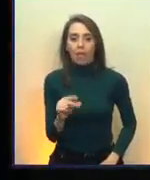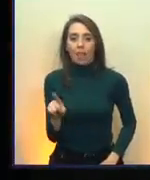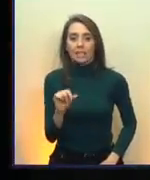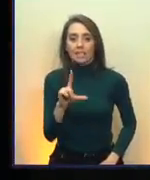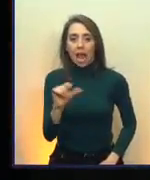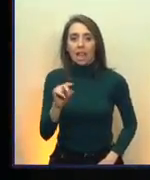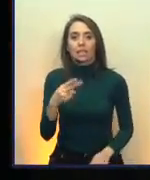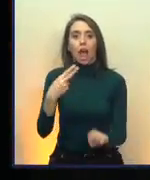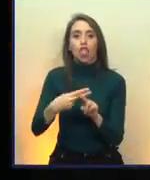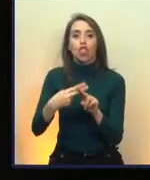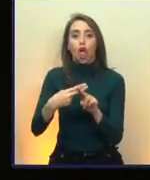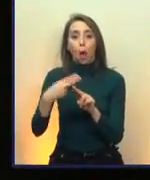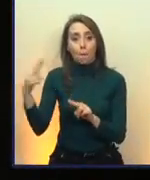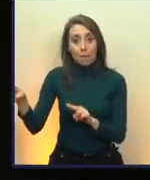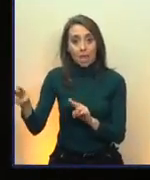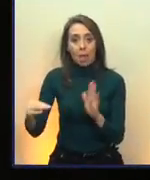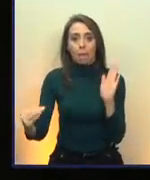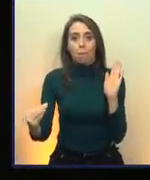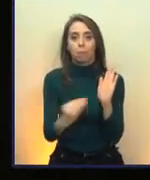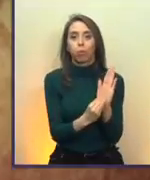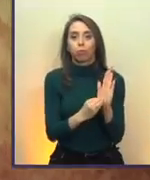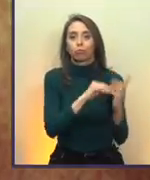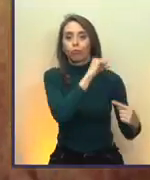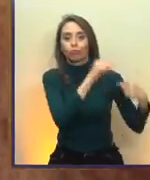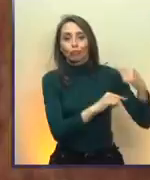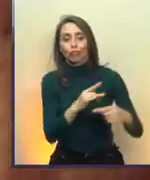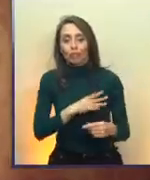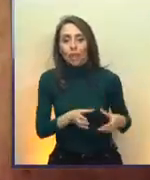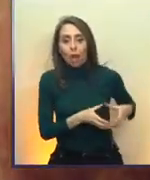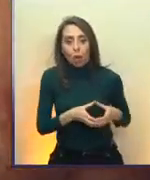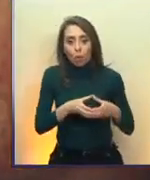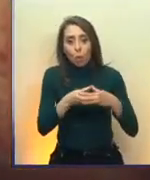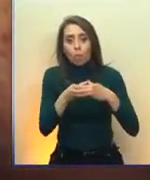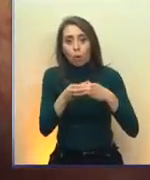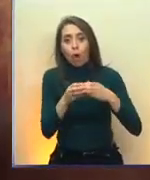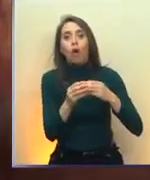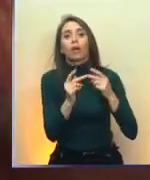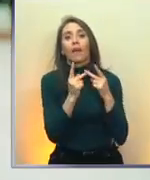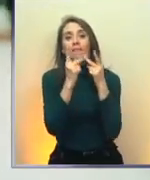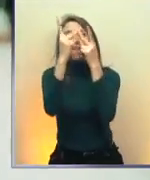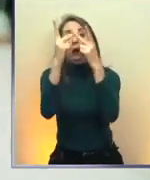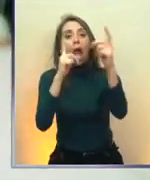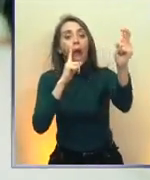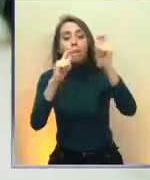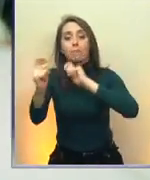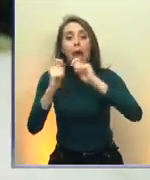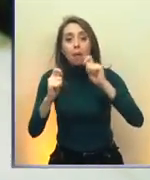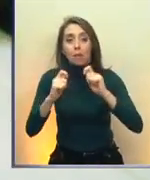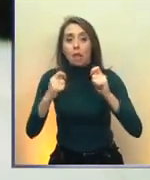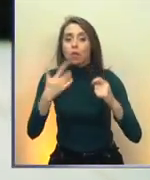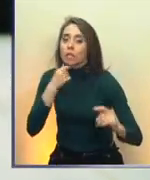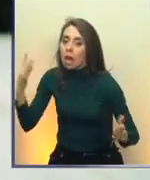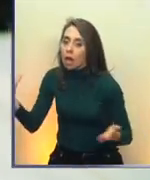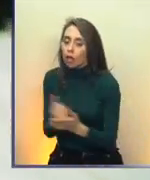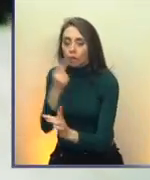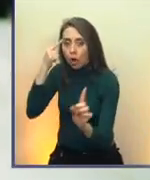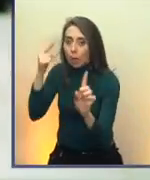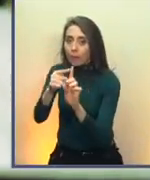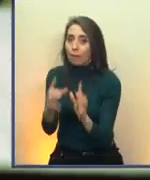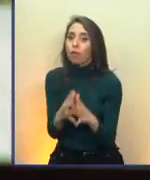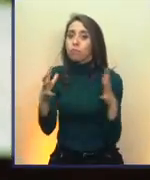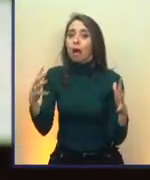su nombre en la historia de Chile y en la de las expediciones más peligrosas y ambiciosas del planeta.